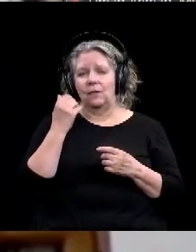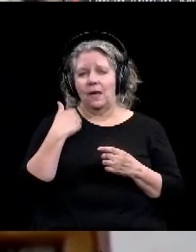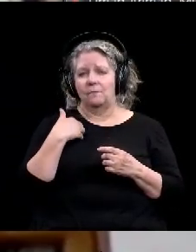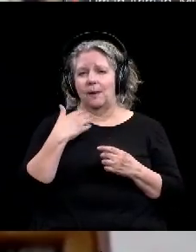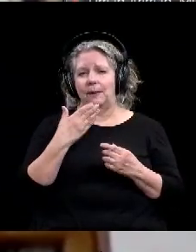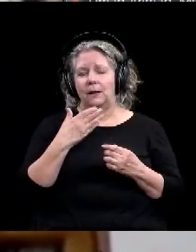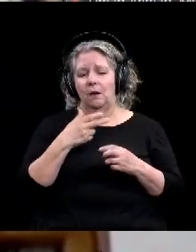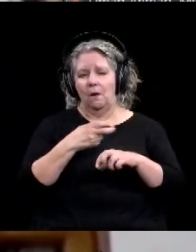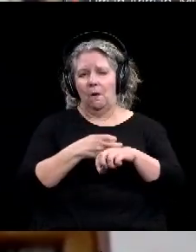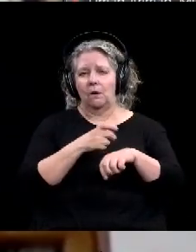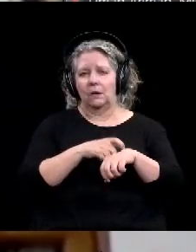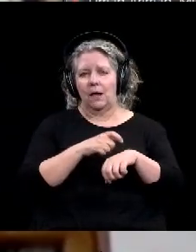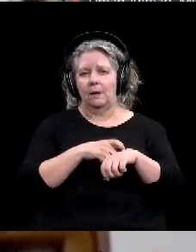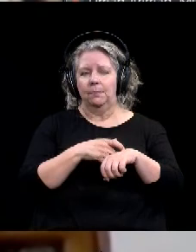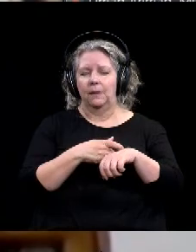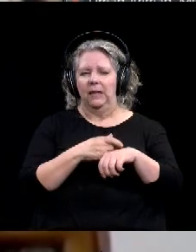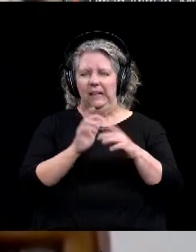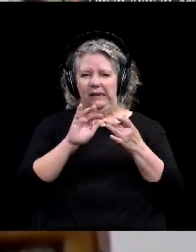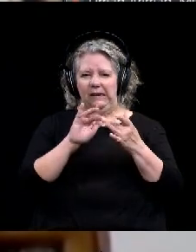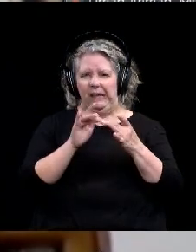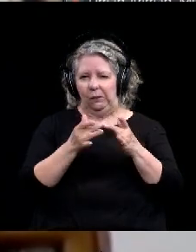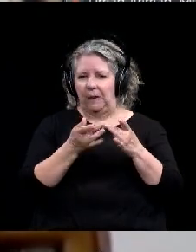y también tenemos tenemos